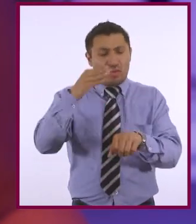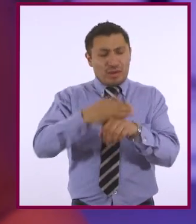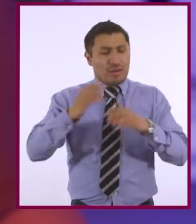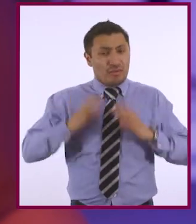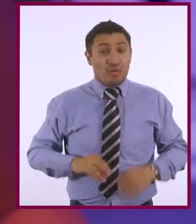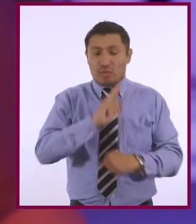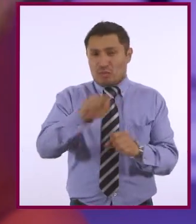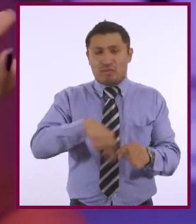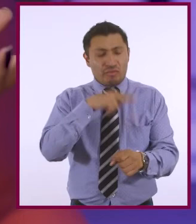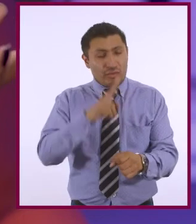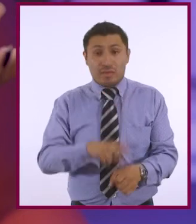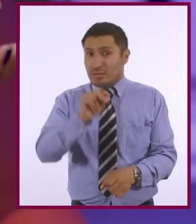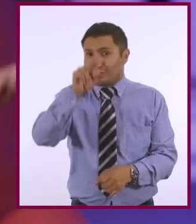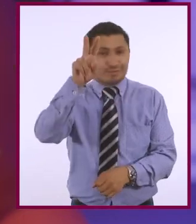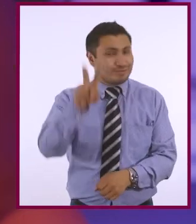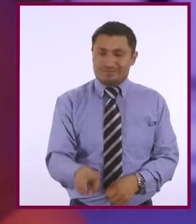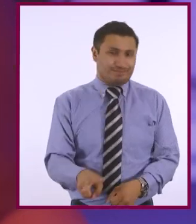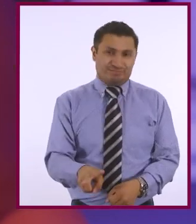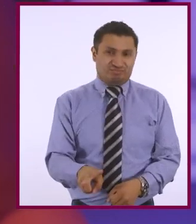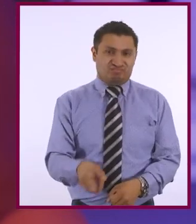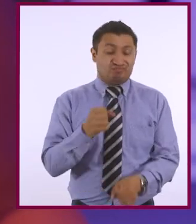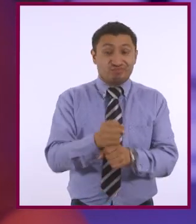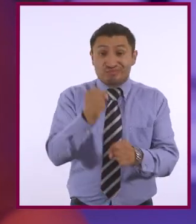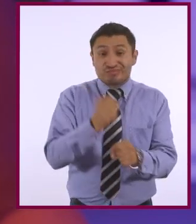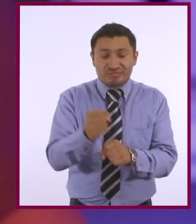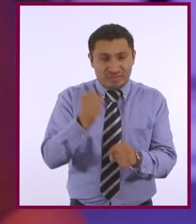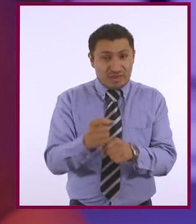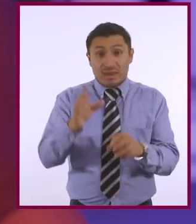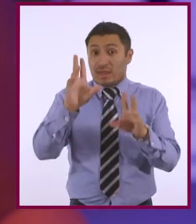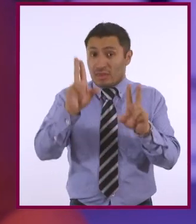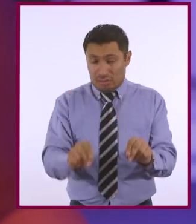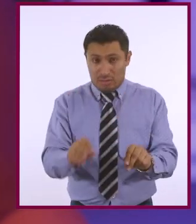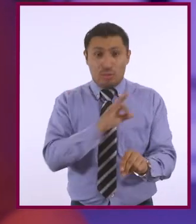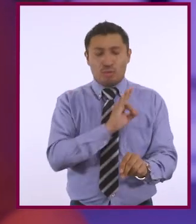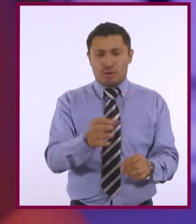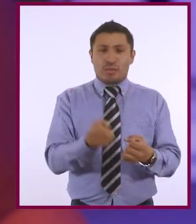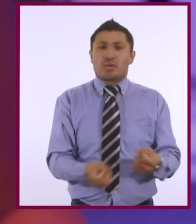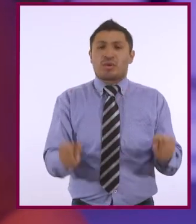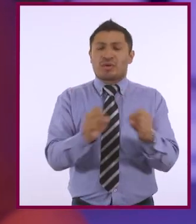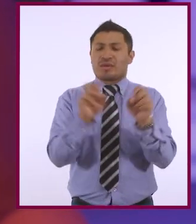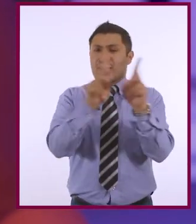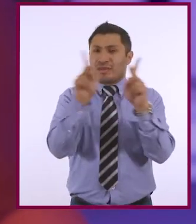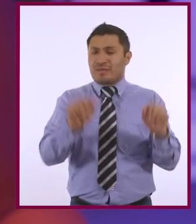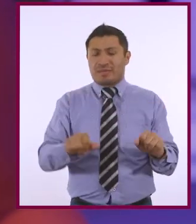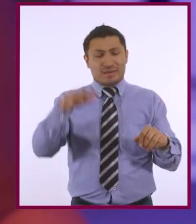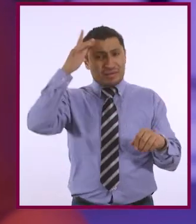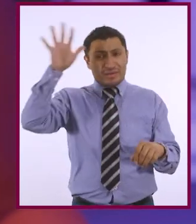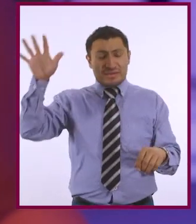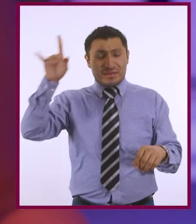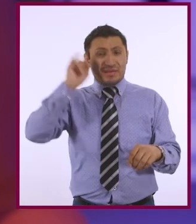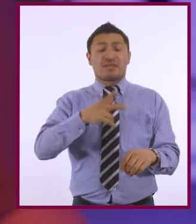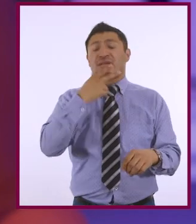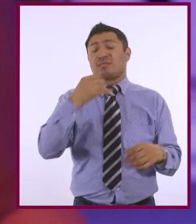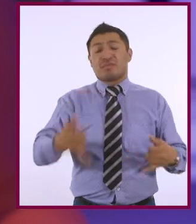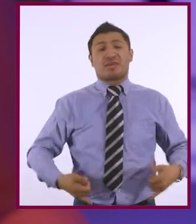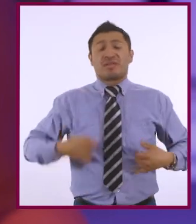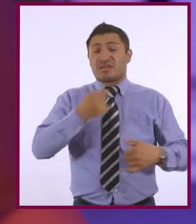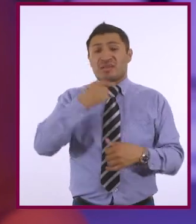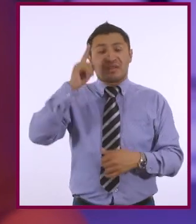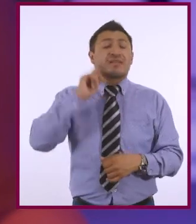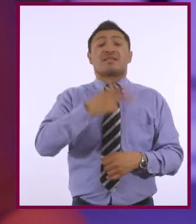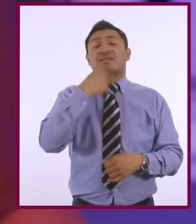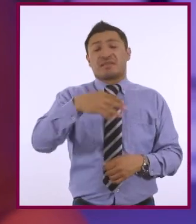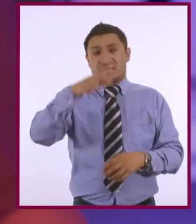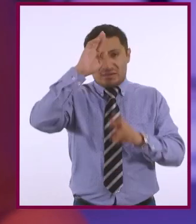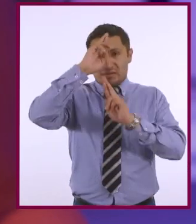son normal, pues no es verdad. Sin violencia podemos tener una sociedad más pacífica con adultas y adultos, jóvenes, niñas y niños